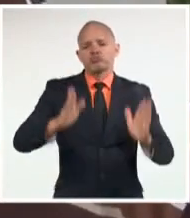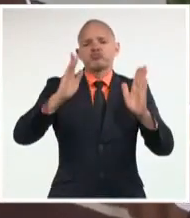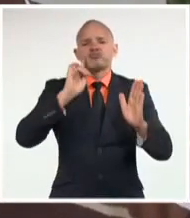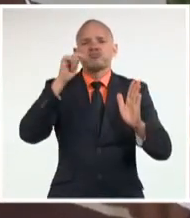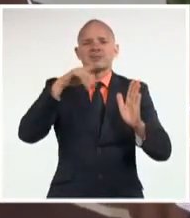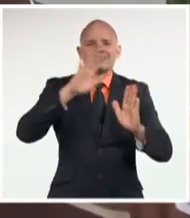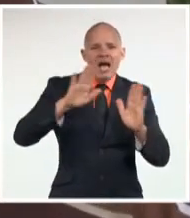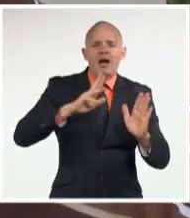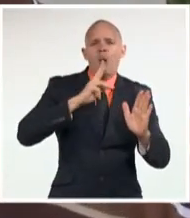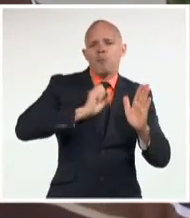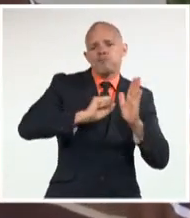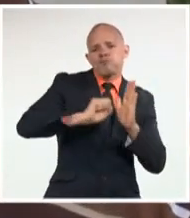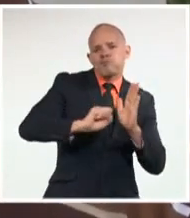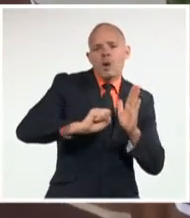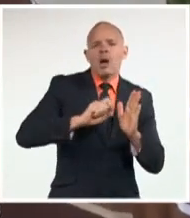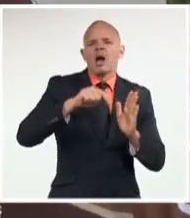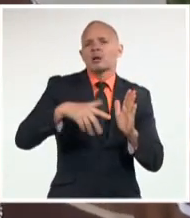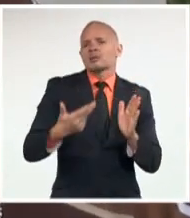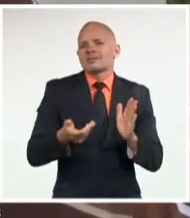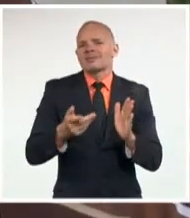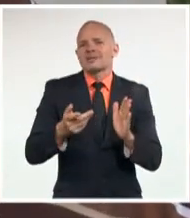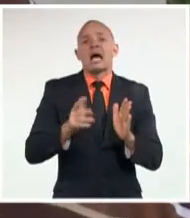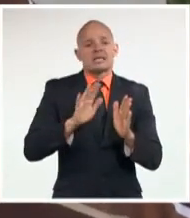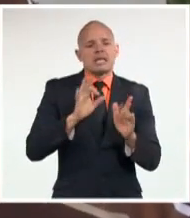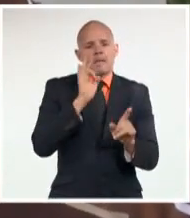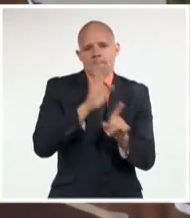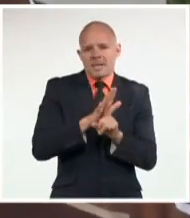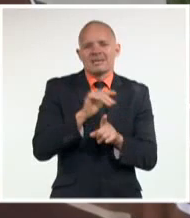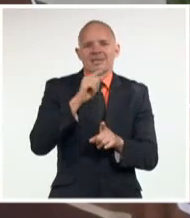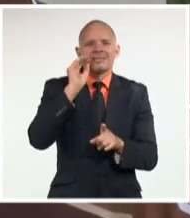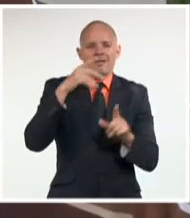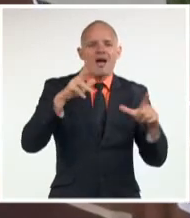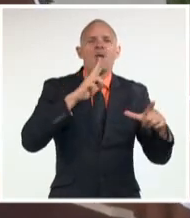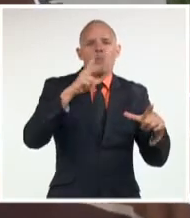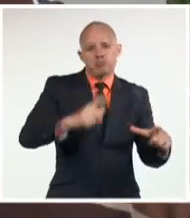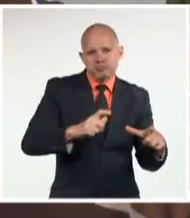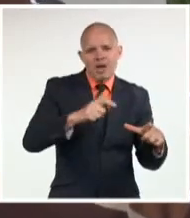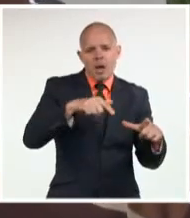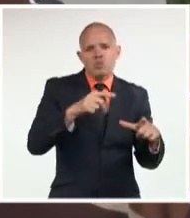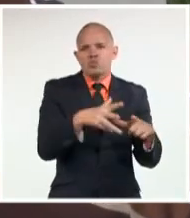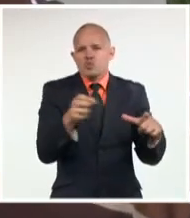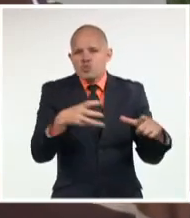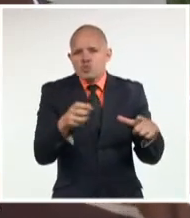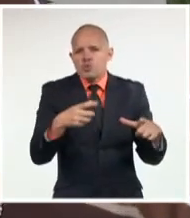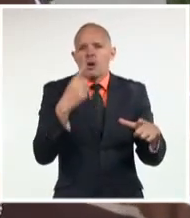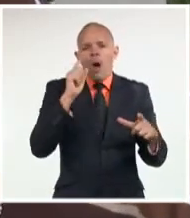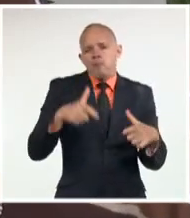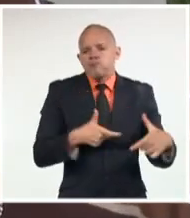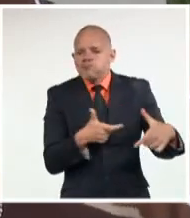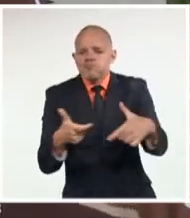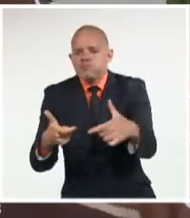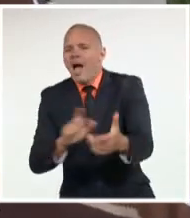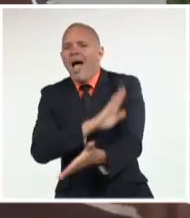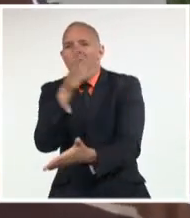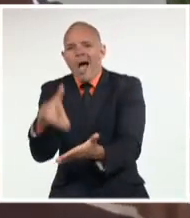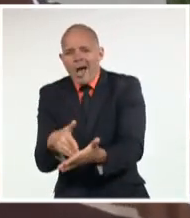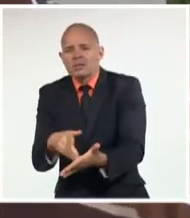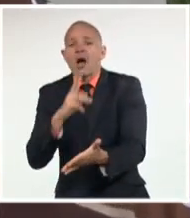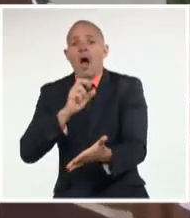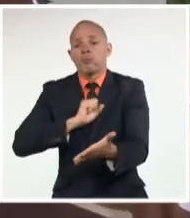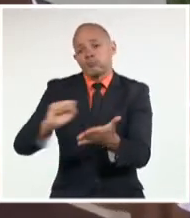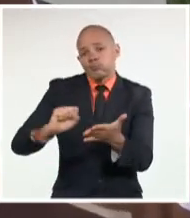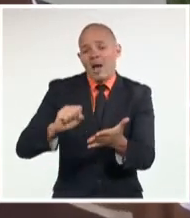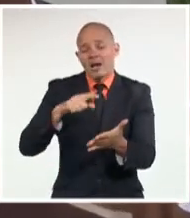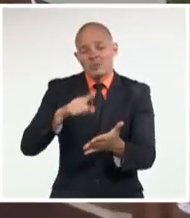captación de Peña Blanca hacia la potabilizadora de las Minas de Matambre, por las características del terreno y eso fue necesario, y